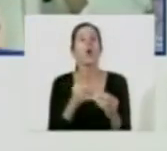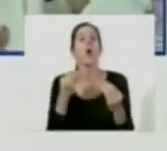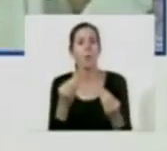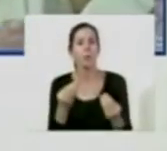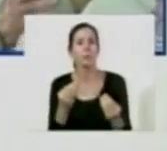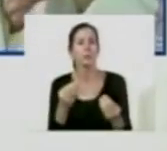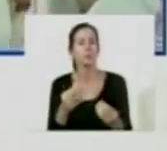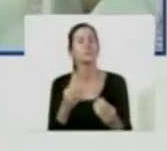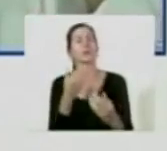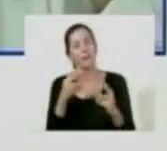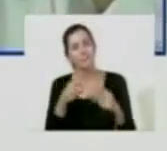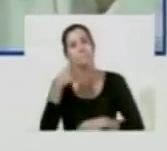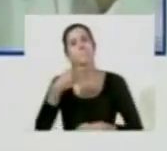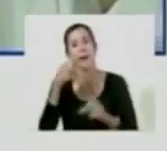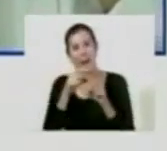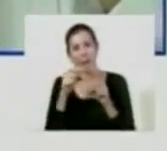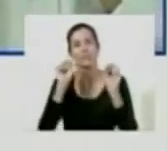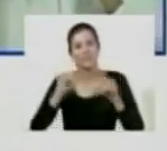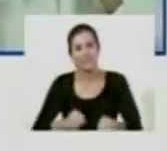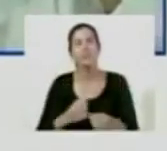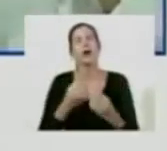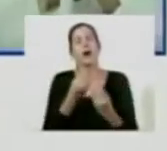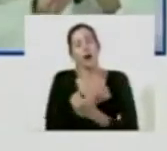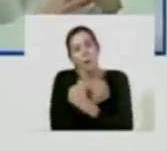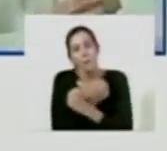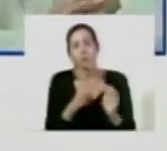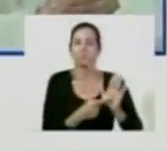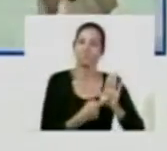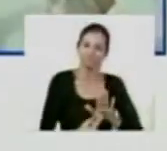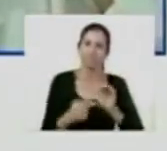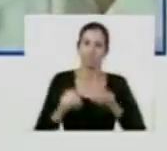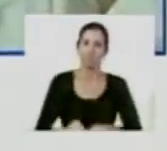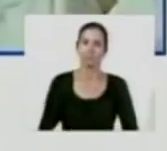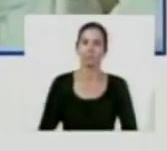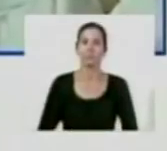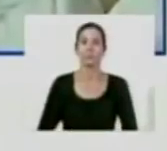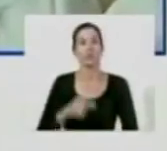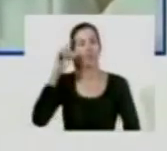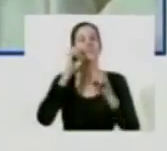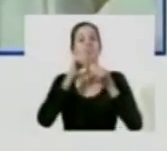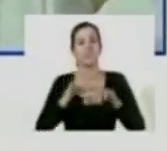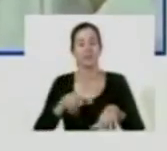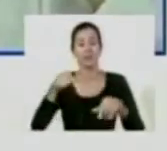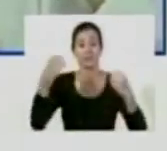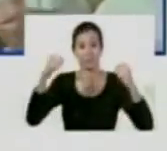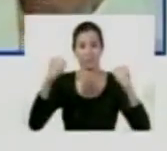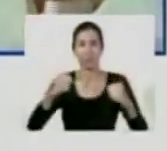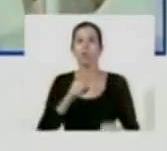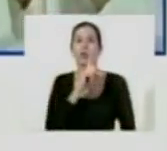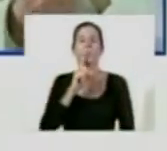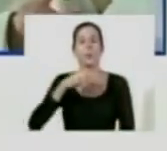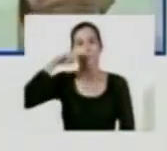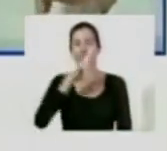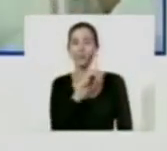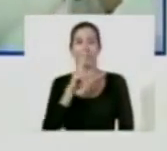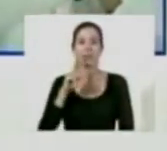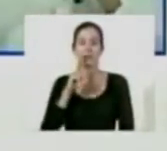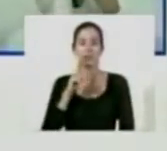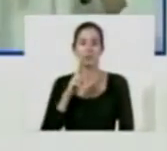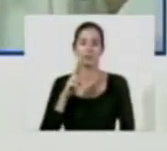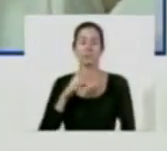amor. Que Dios lo bendiga a todos a esta digna operación, en el nombre del Padre y del Hijo y del Espíritu Santo, y que la Divina